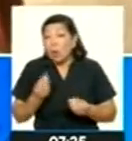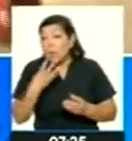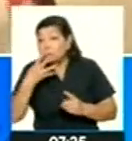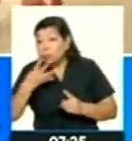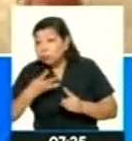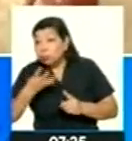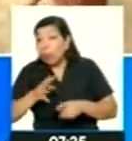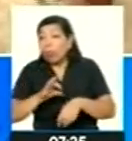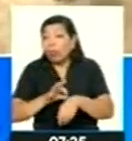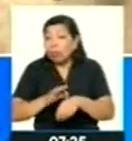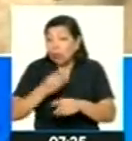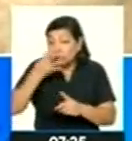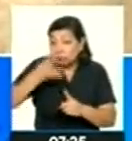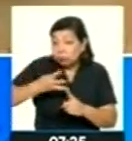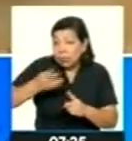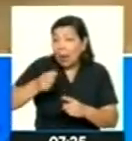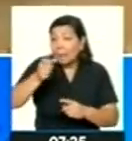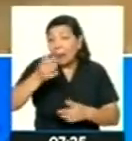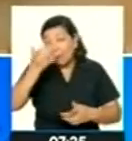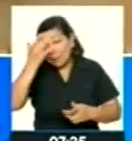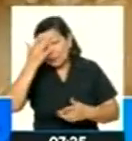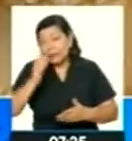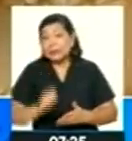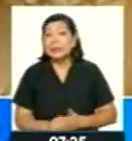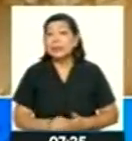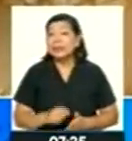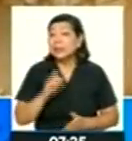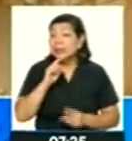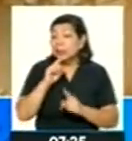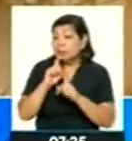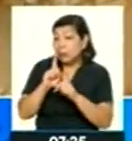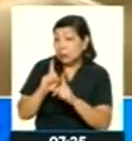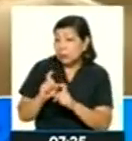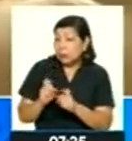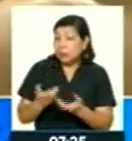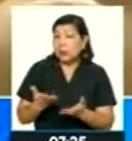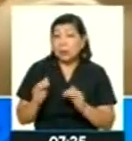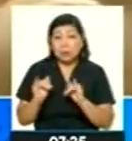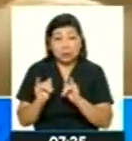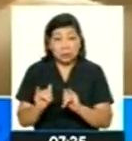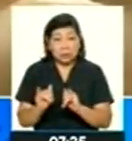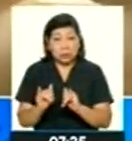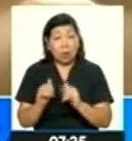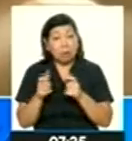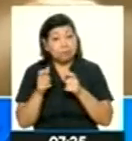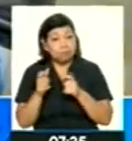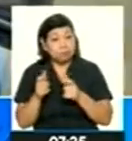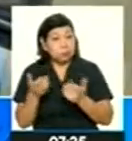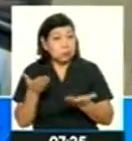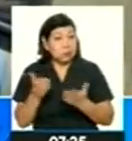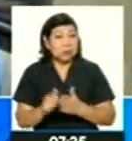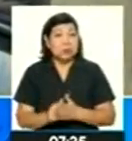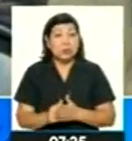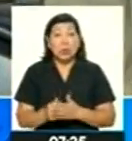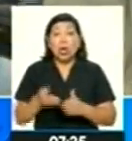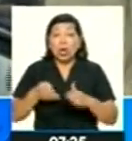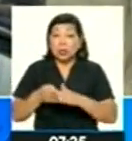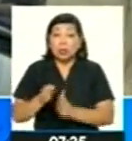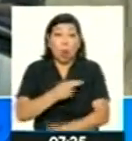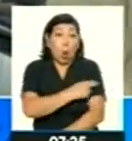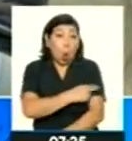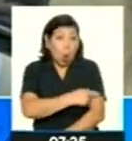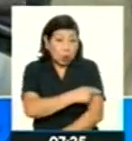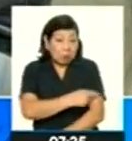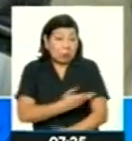de los pacientes. ¿Se ha planteado el hecho de instalar centros de vigilancia de repente en los centros médicos, en las